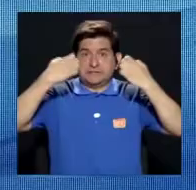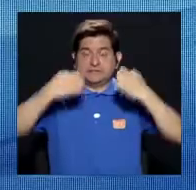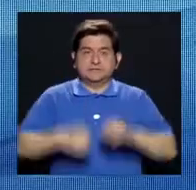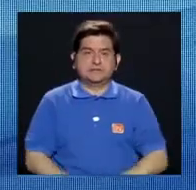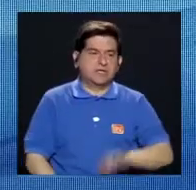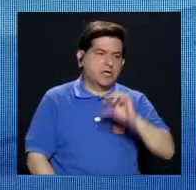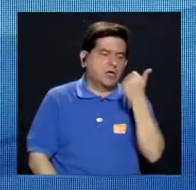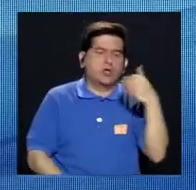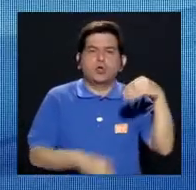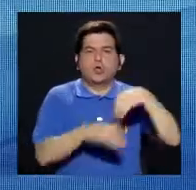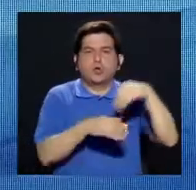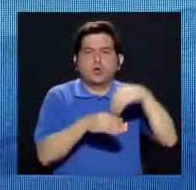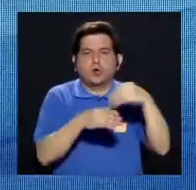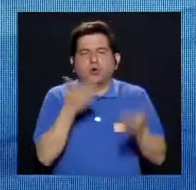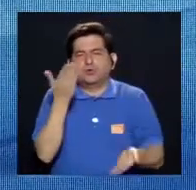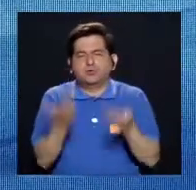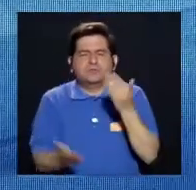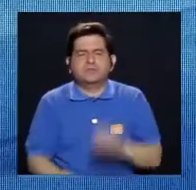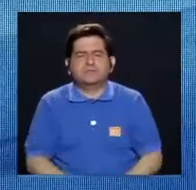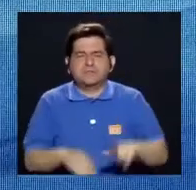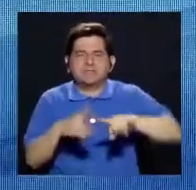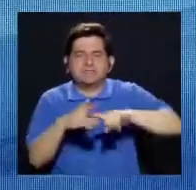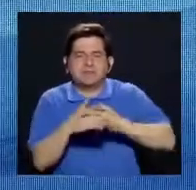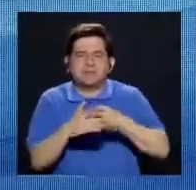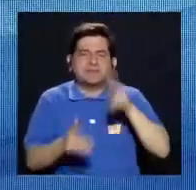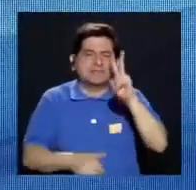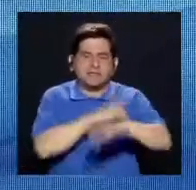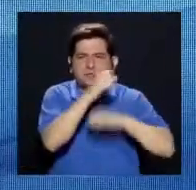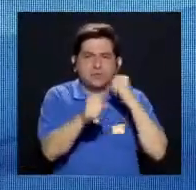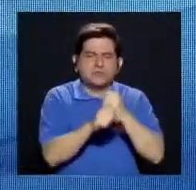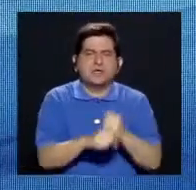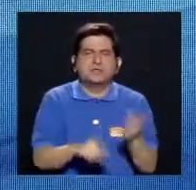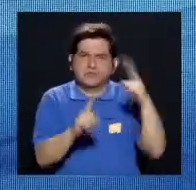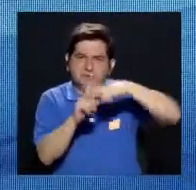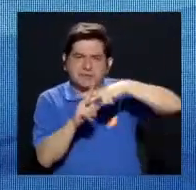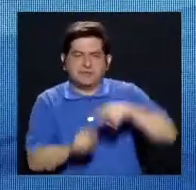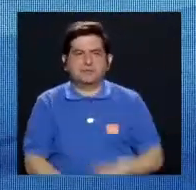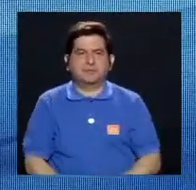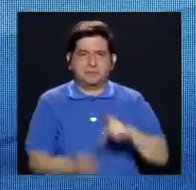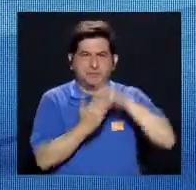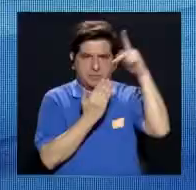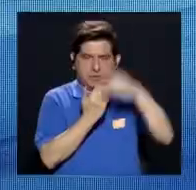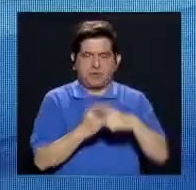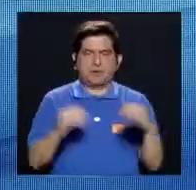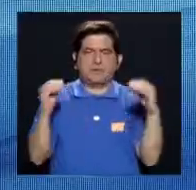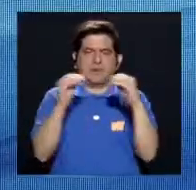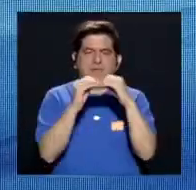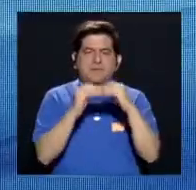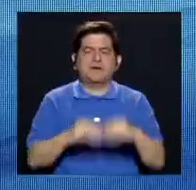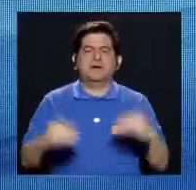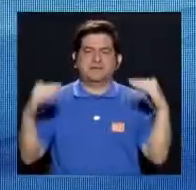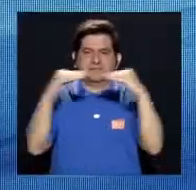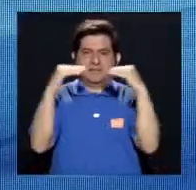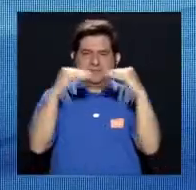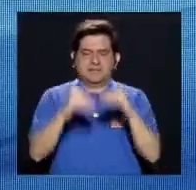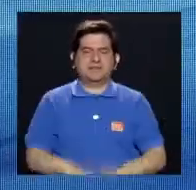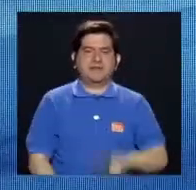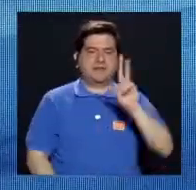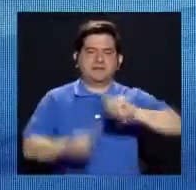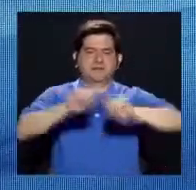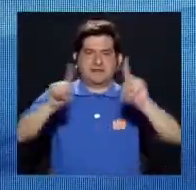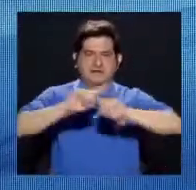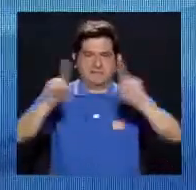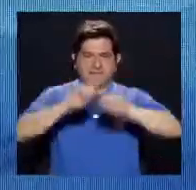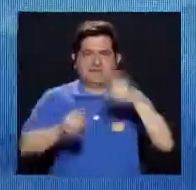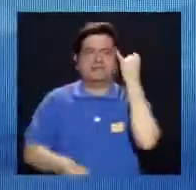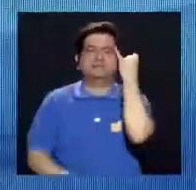y otros componentes apenas 2 años? El programa de Más Equidad consiste de 3